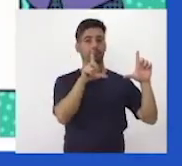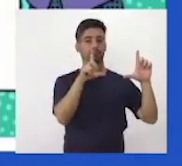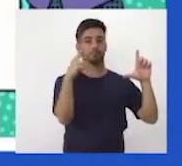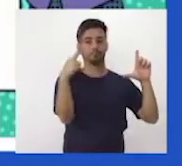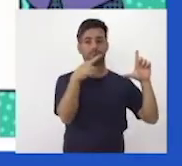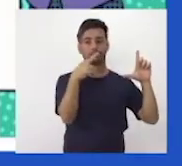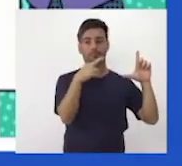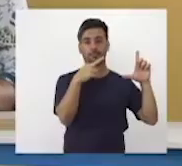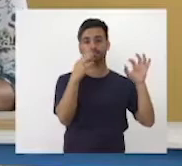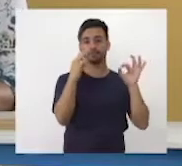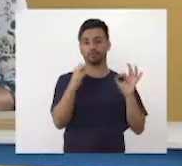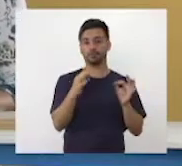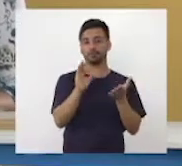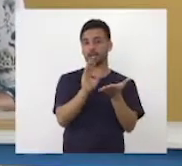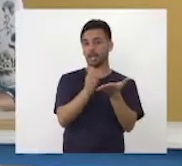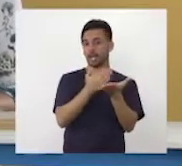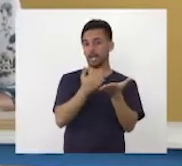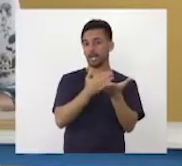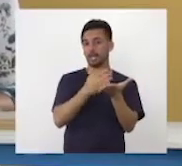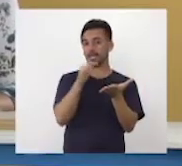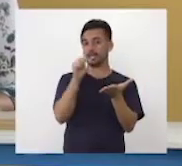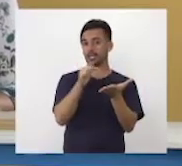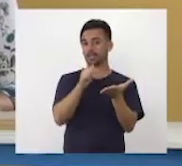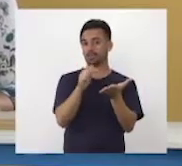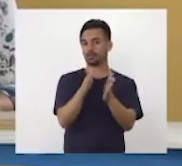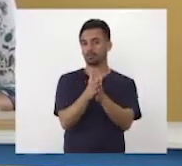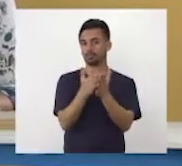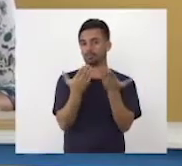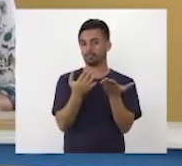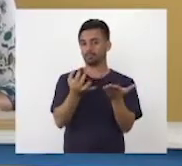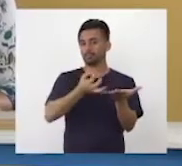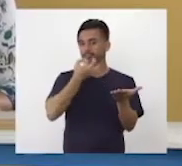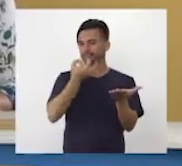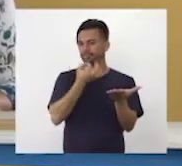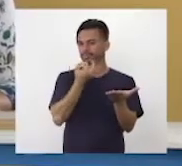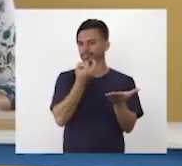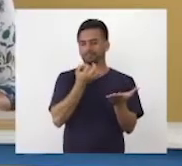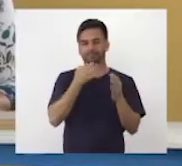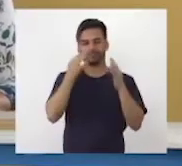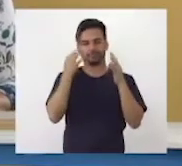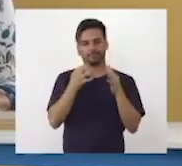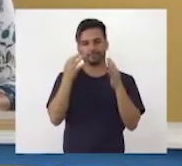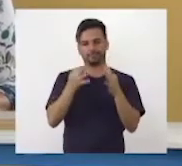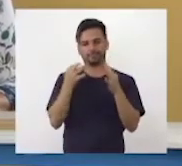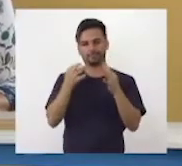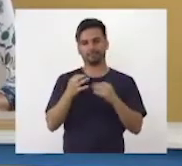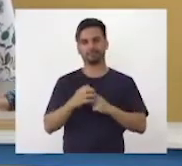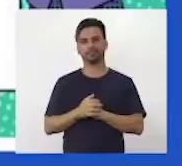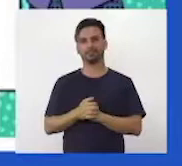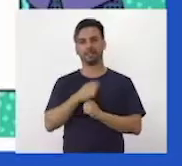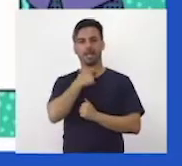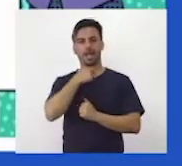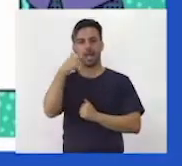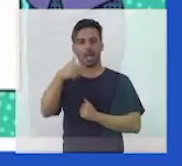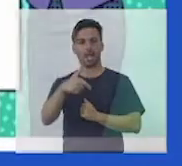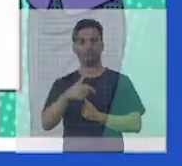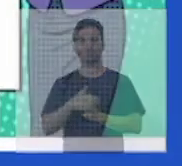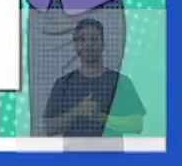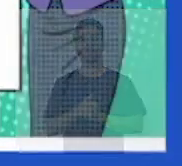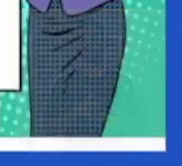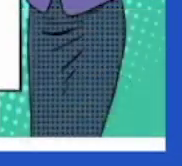en tu diapo y en el libro. En el libro está muy bien explicado el ejemplo.